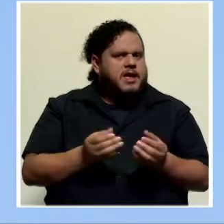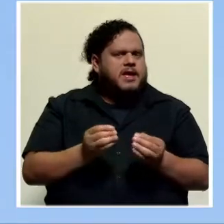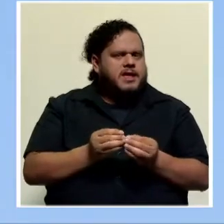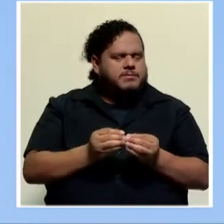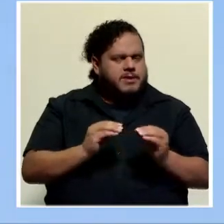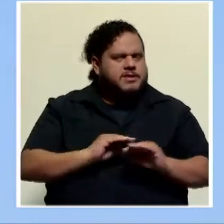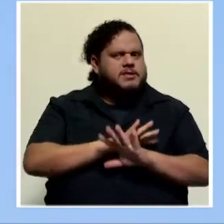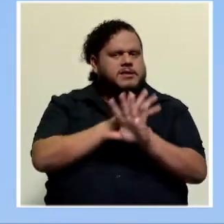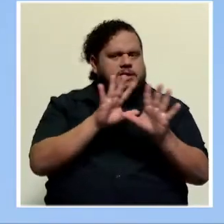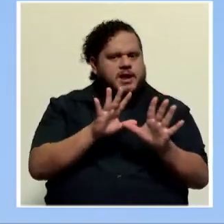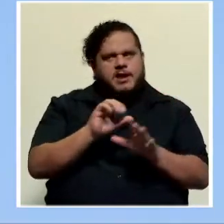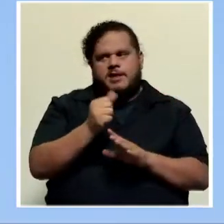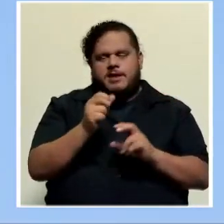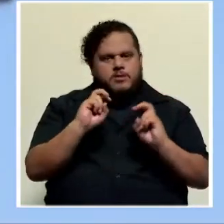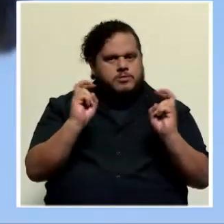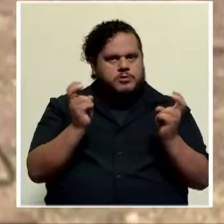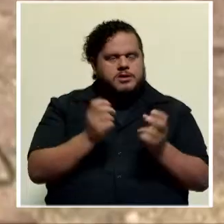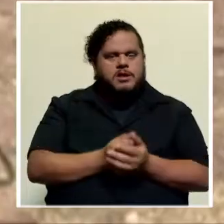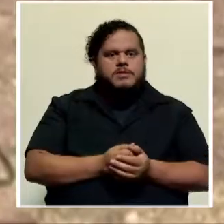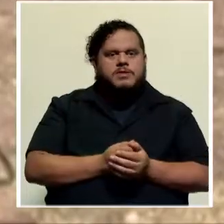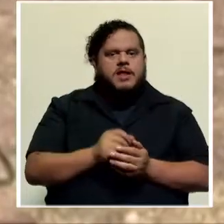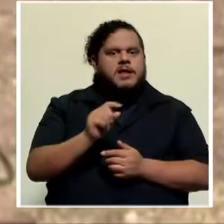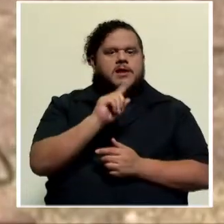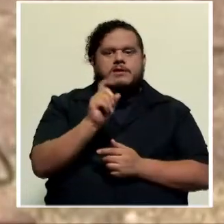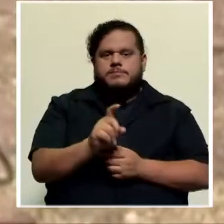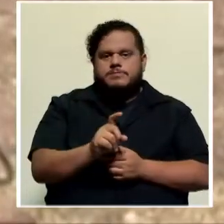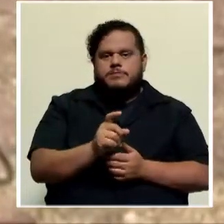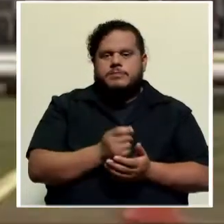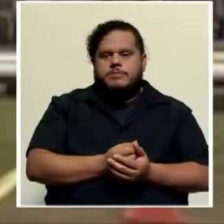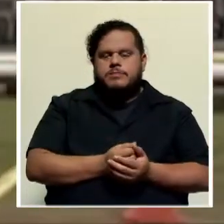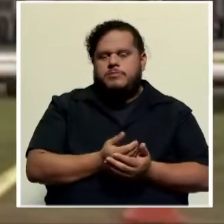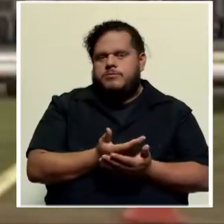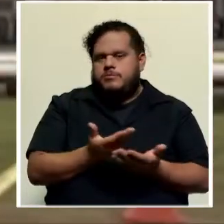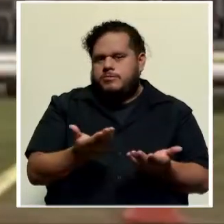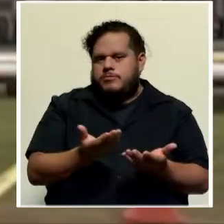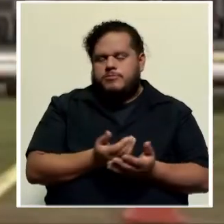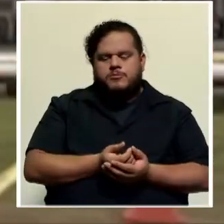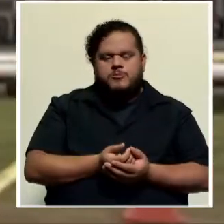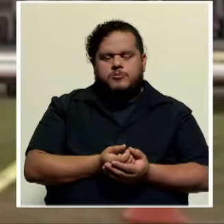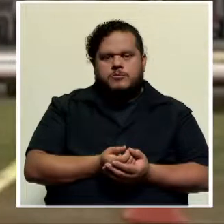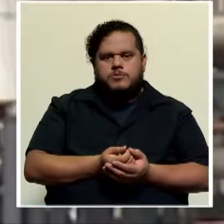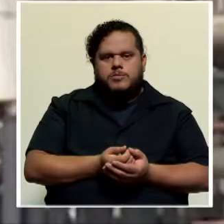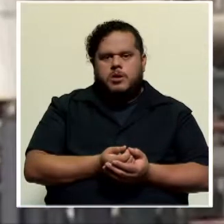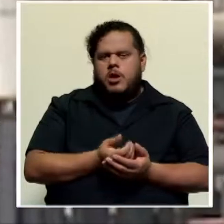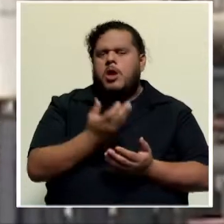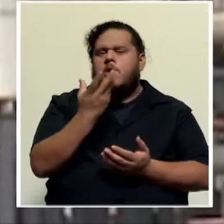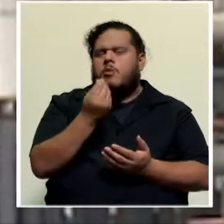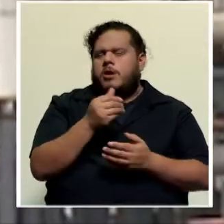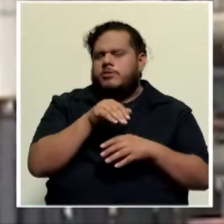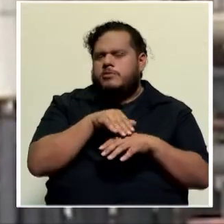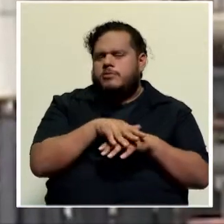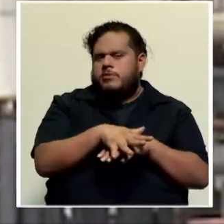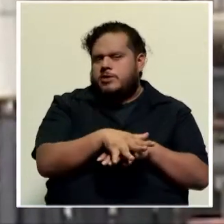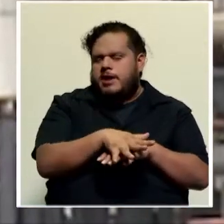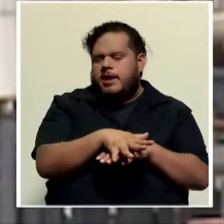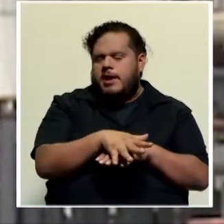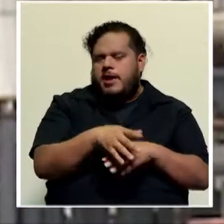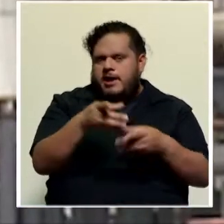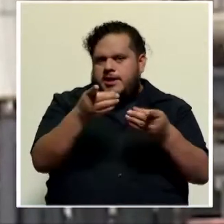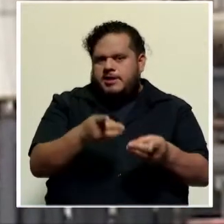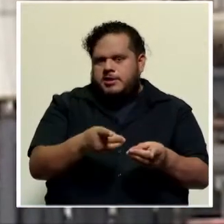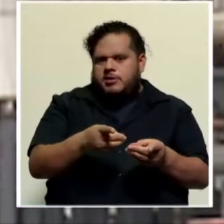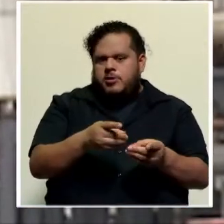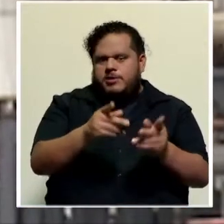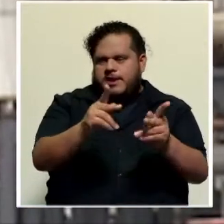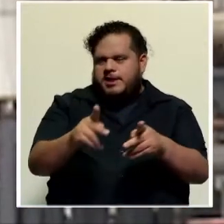más clara que en otros temas. La pregunta es: ¿cuánto influirá en la decisión de los